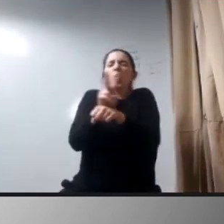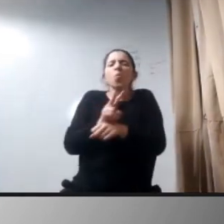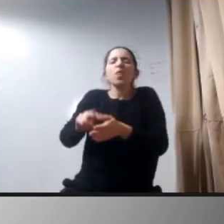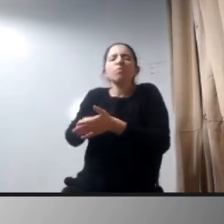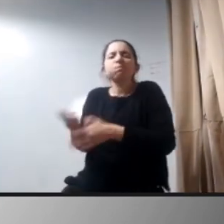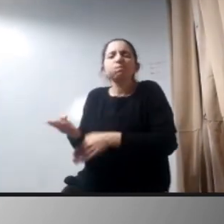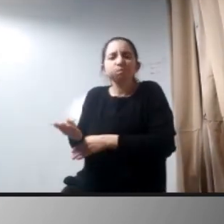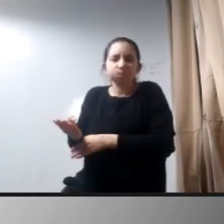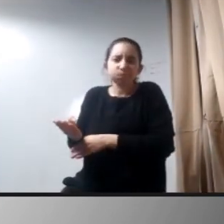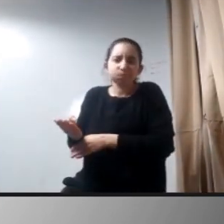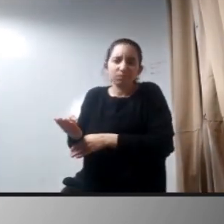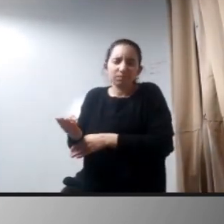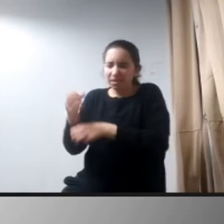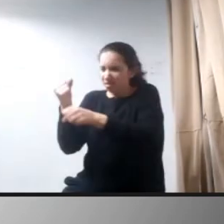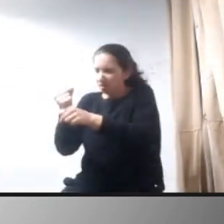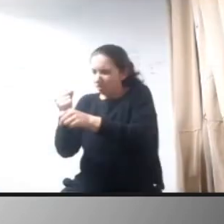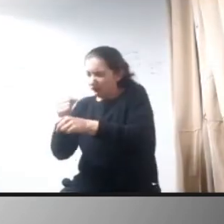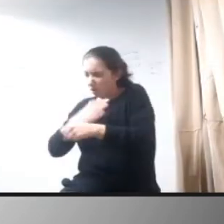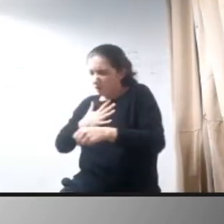lo que parece